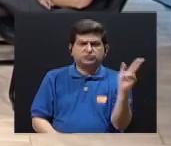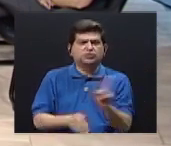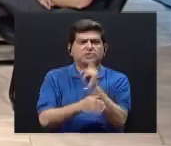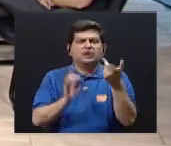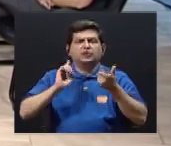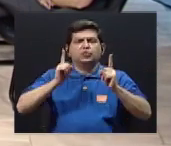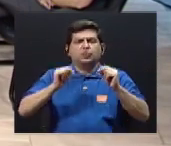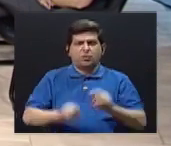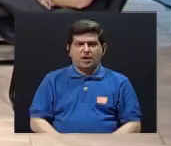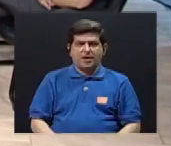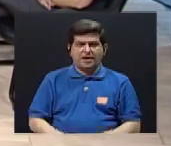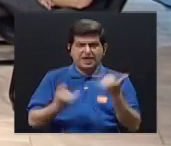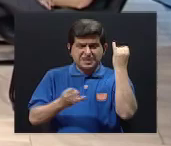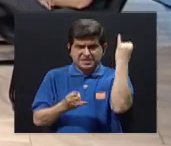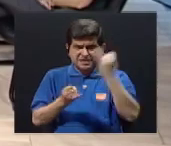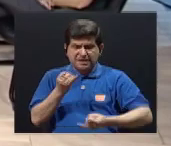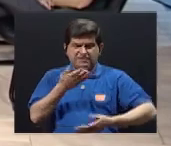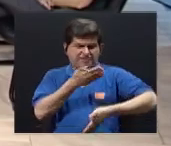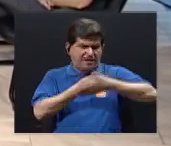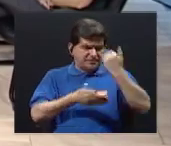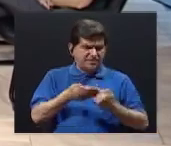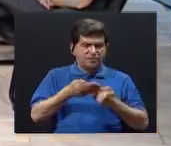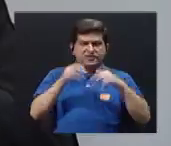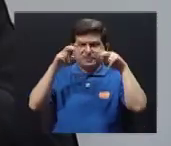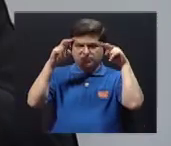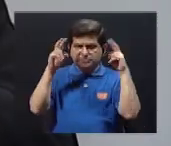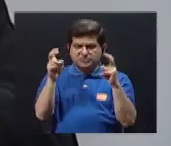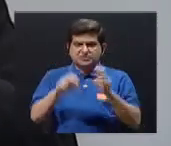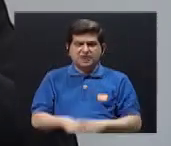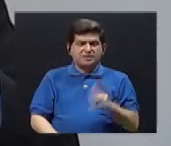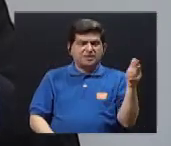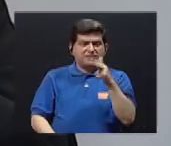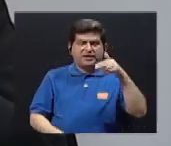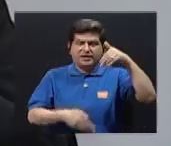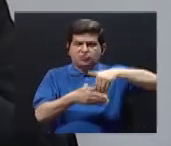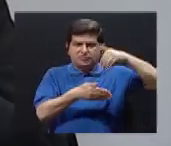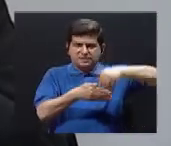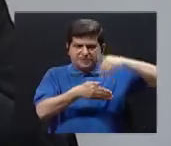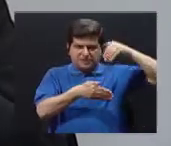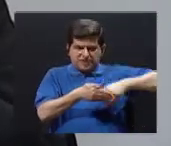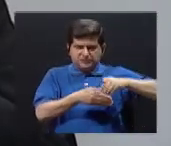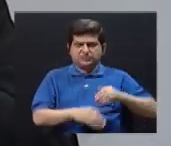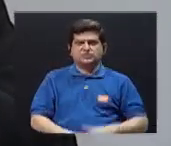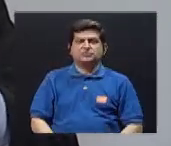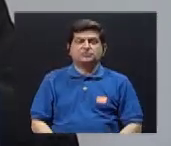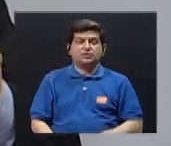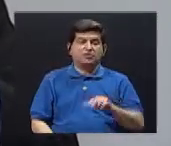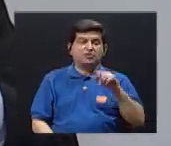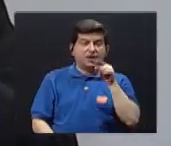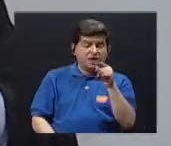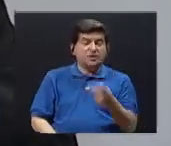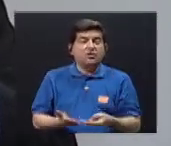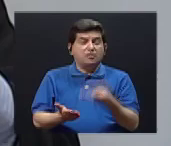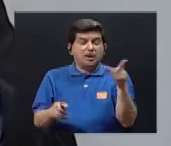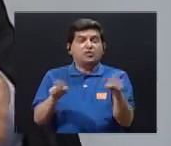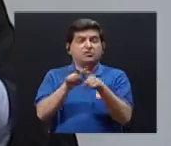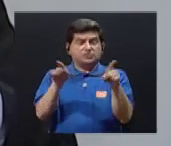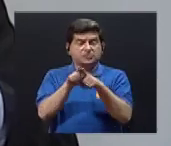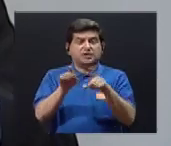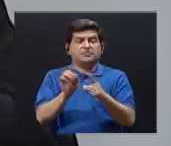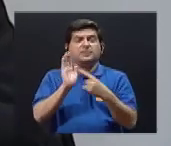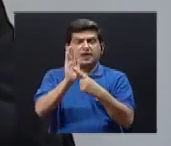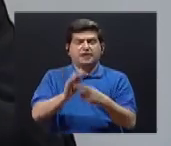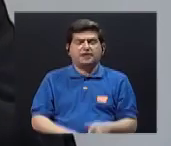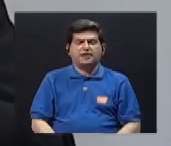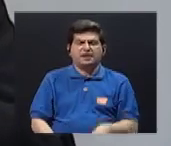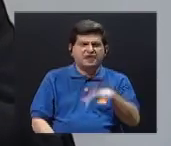íbamos a utilizar, y ya al puro final nos devolvimos por un tema de tomas de archivo que de una otra manera era valioso también rescatarlas.